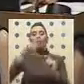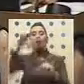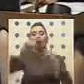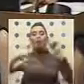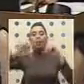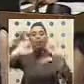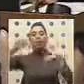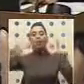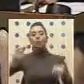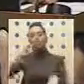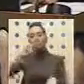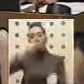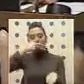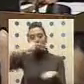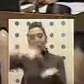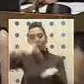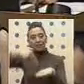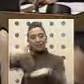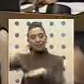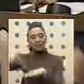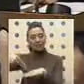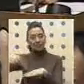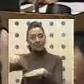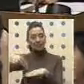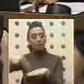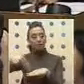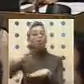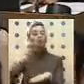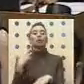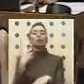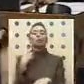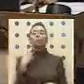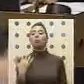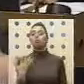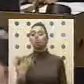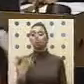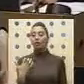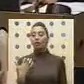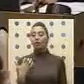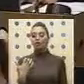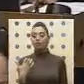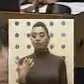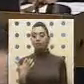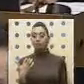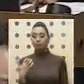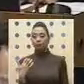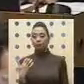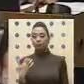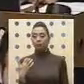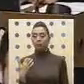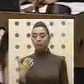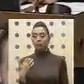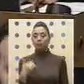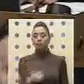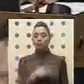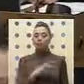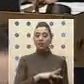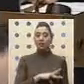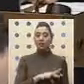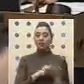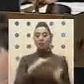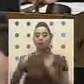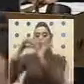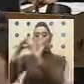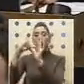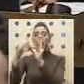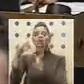de los combustibles se ocasionan debido al hecho de que estamos sujetos a los vaivenes del